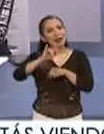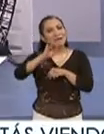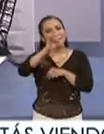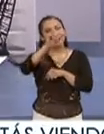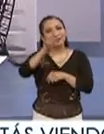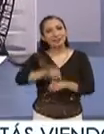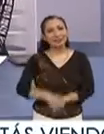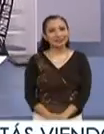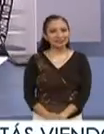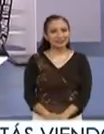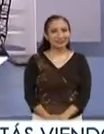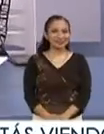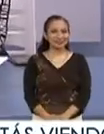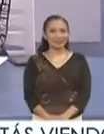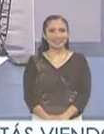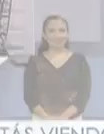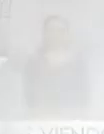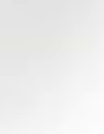Interfaz.